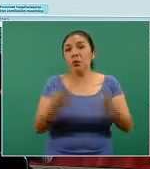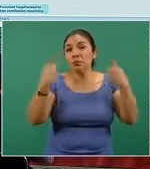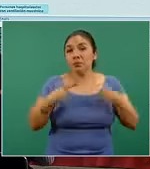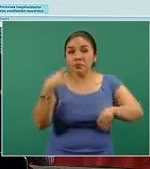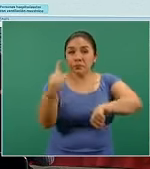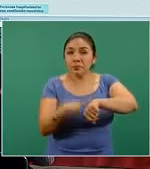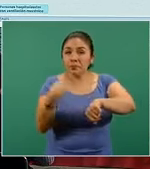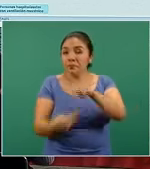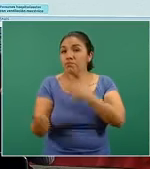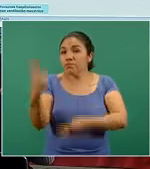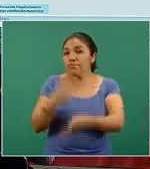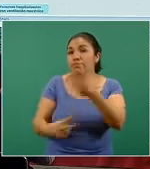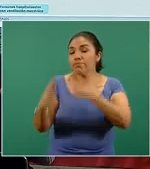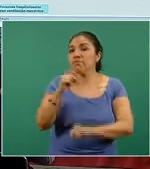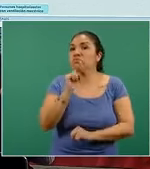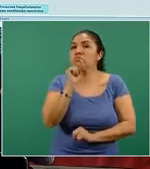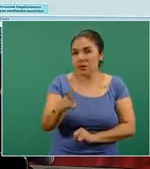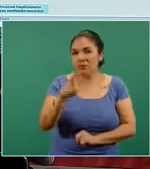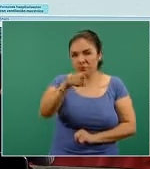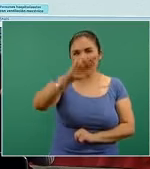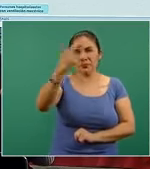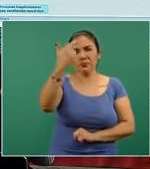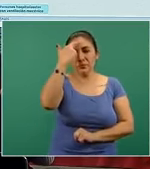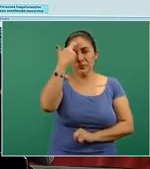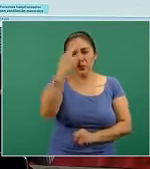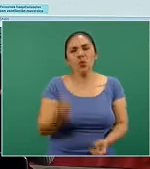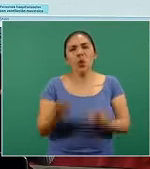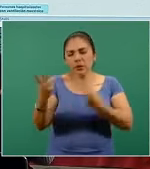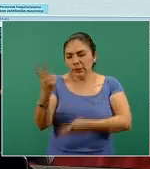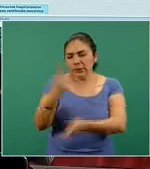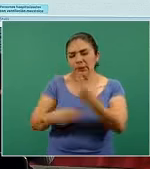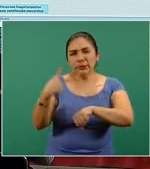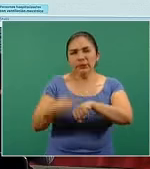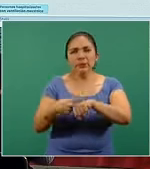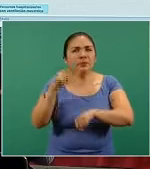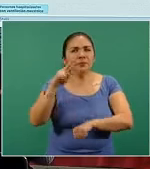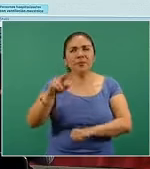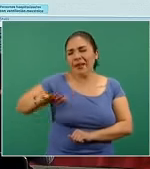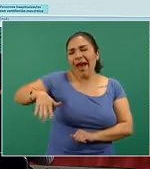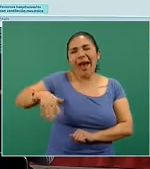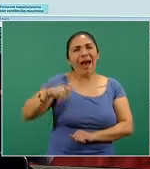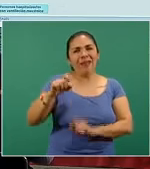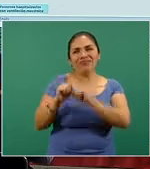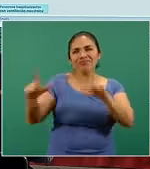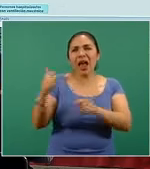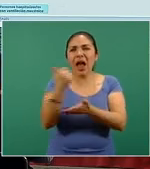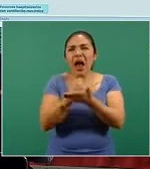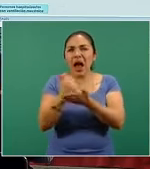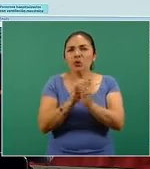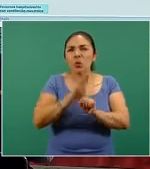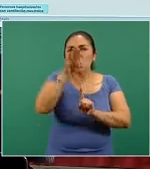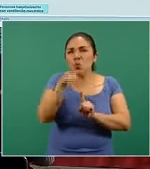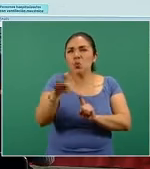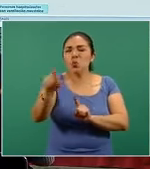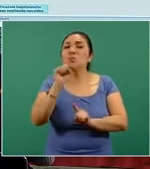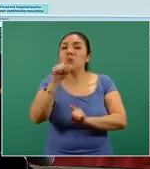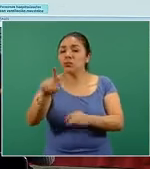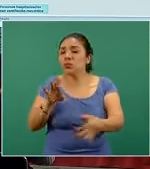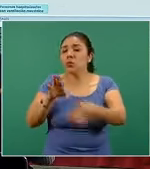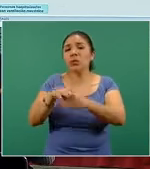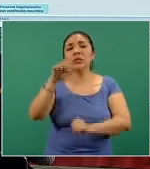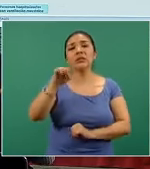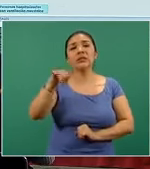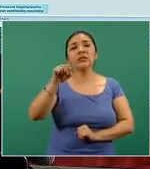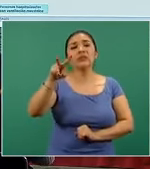enfermedad o con la carga de casos. Recordemos que la carga de casos, la curva azul que vimos hace un momento, tiene su base en el CISBER, que